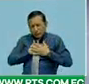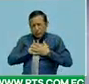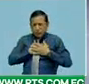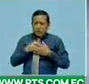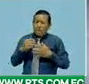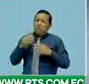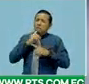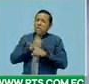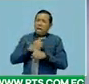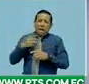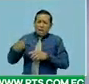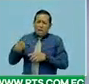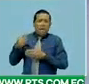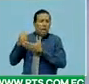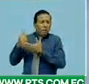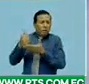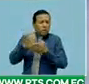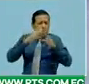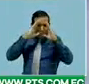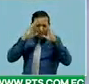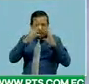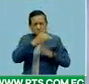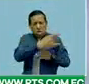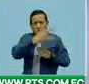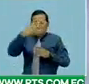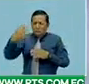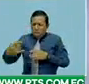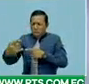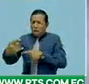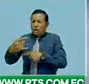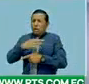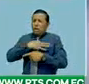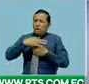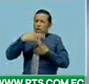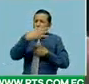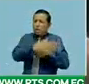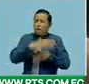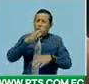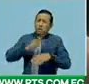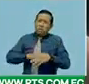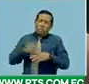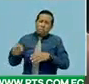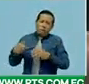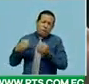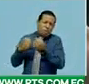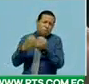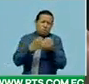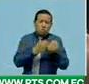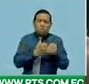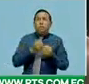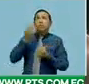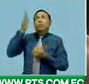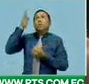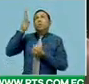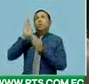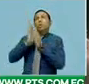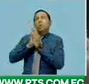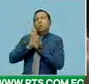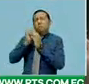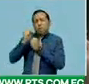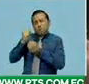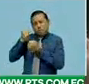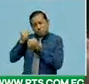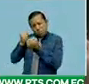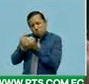porque anduvo en esta lucha de esta pandemia de barrio en barrio. Que la mano de Dios Todopoderoso lo sane